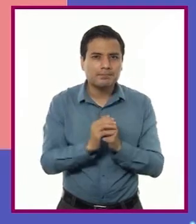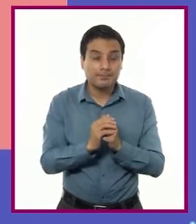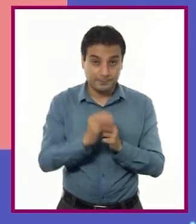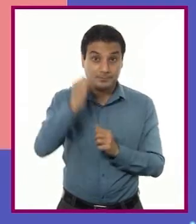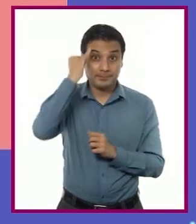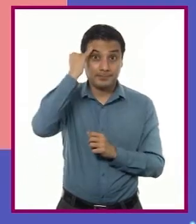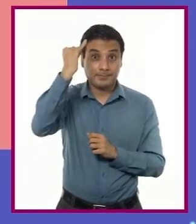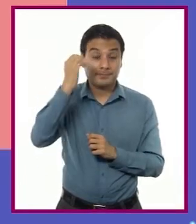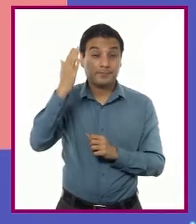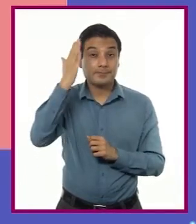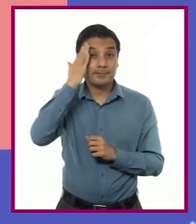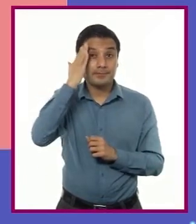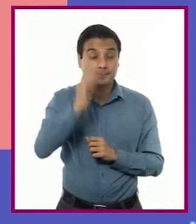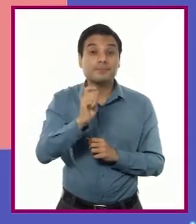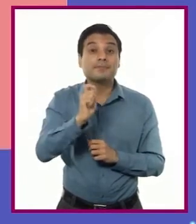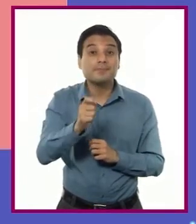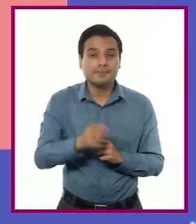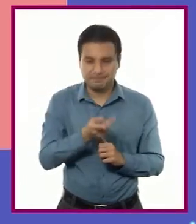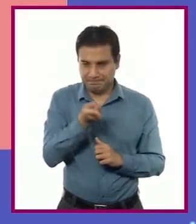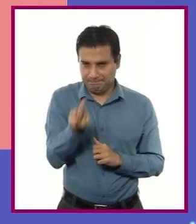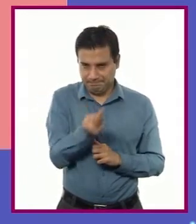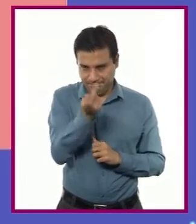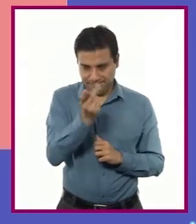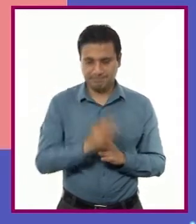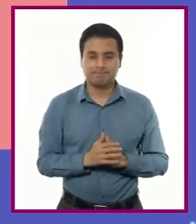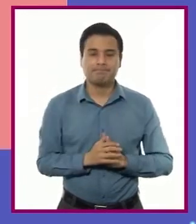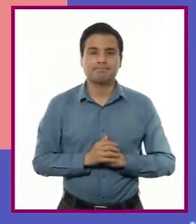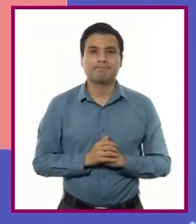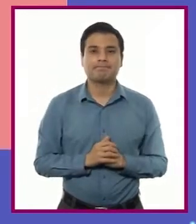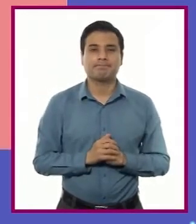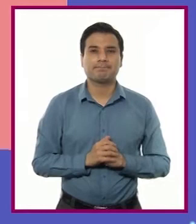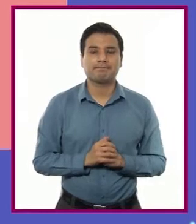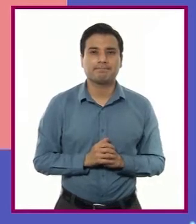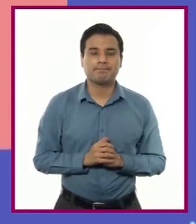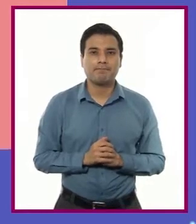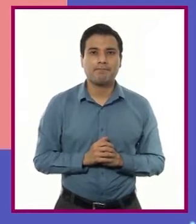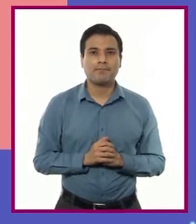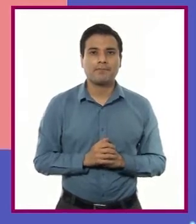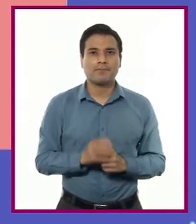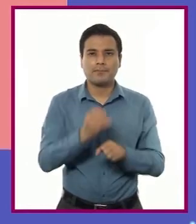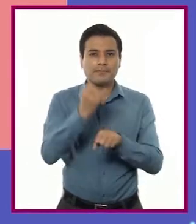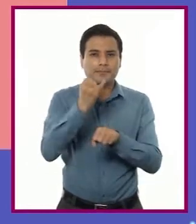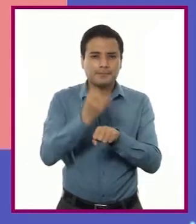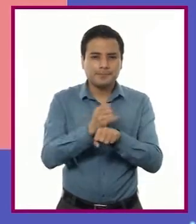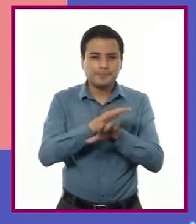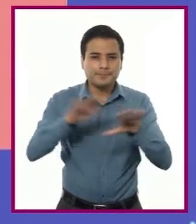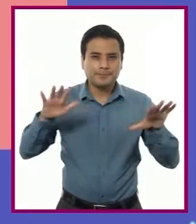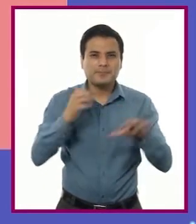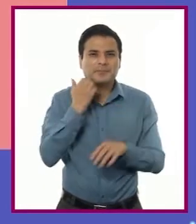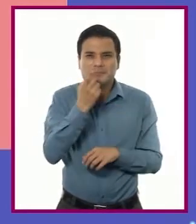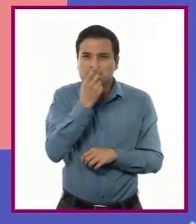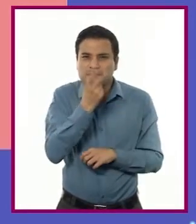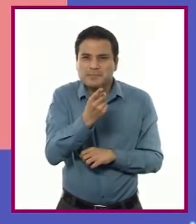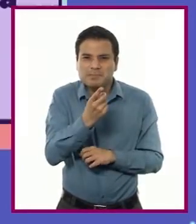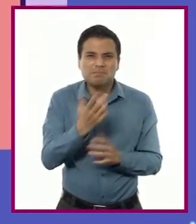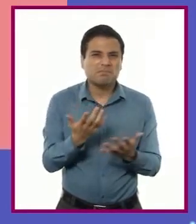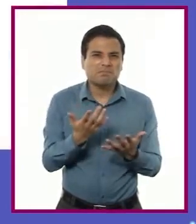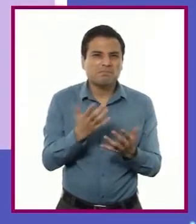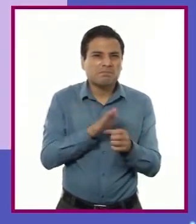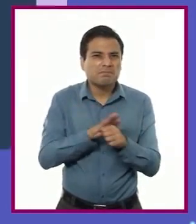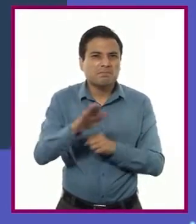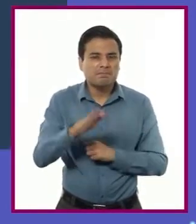ideas principales responden a la pregunta, ¿cuál es la información que el autor quiere exponer sobre el tema?